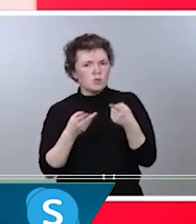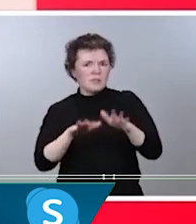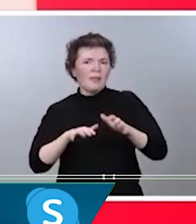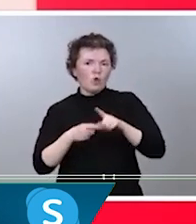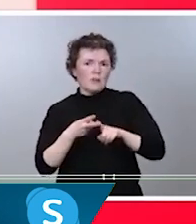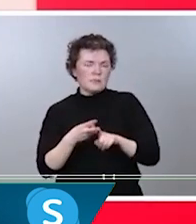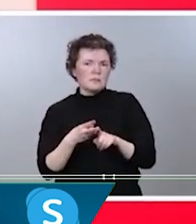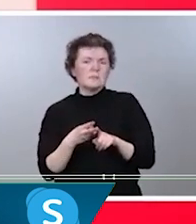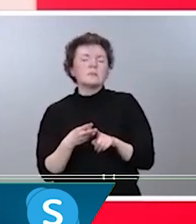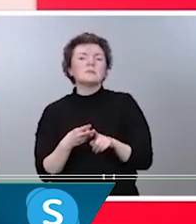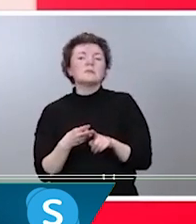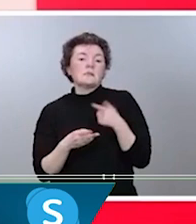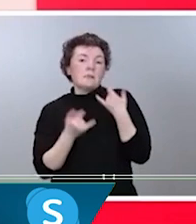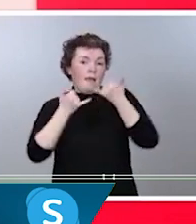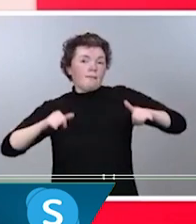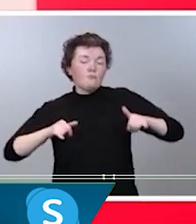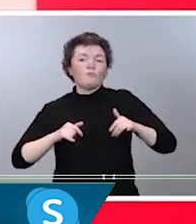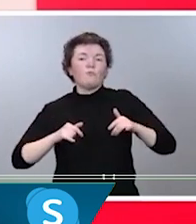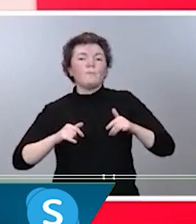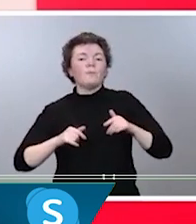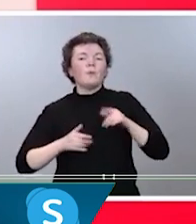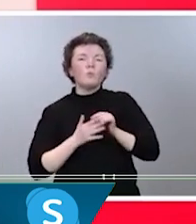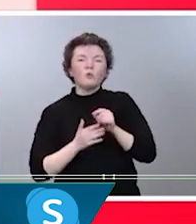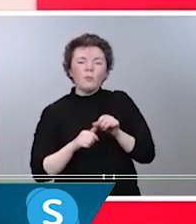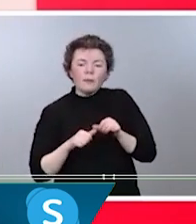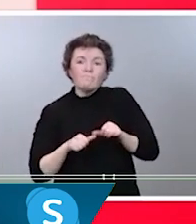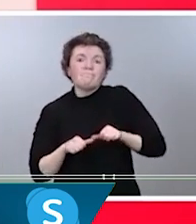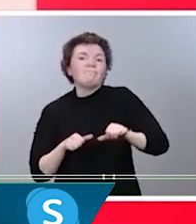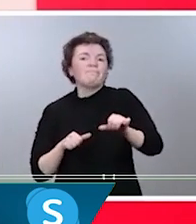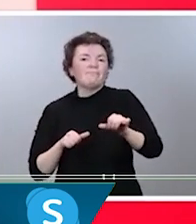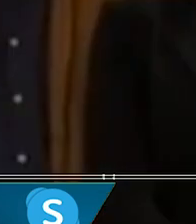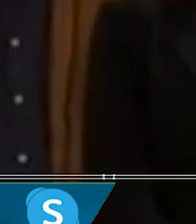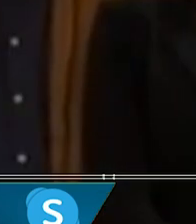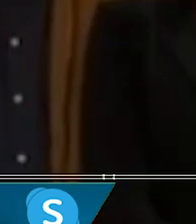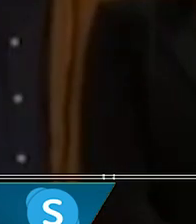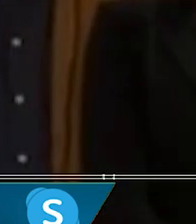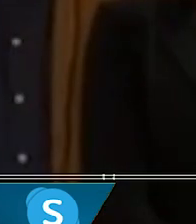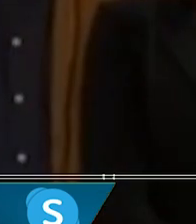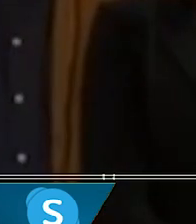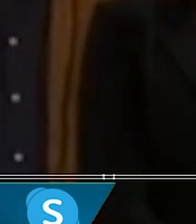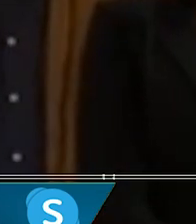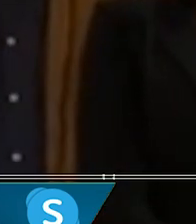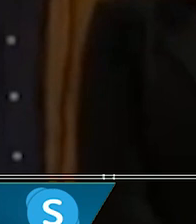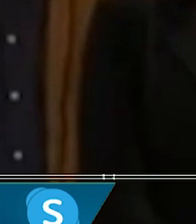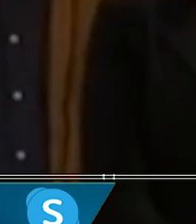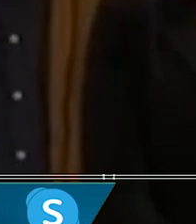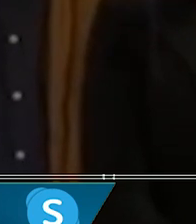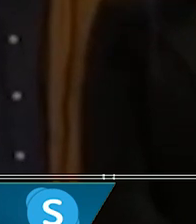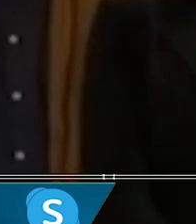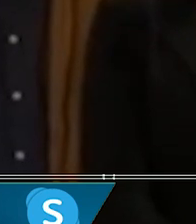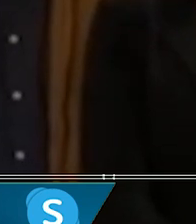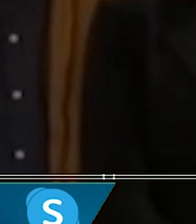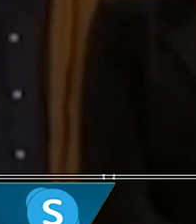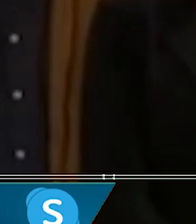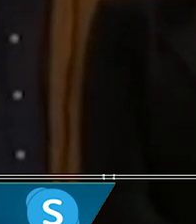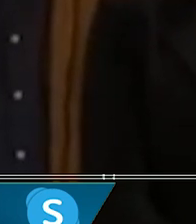visto, hablando del fascismo, del nazismo y no sé qué. Vamos, o sea, si ya de por sí los resultados han sido nefastos, encima que hagan esa lectura de los